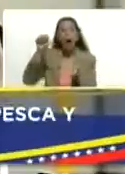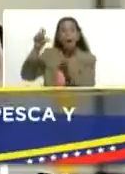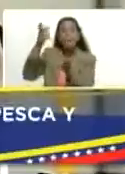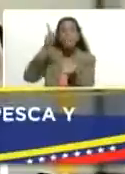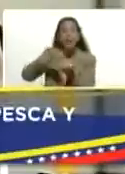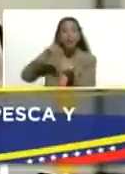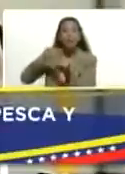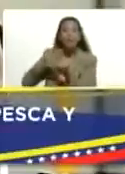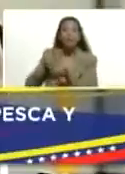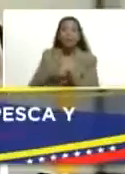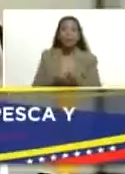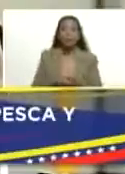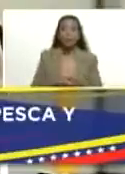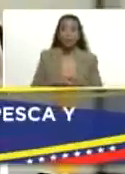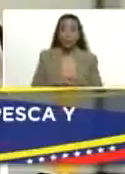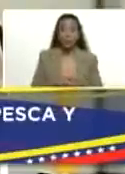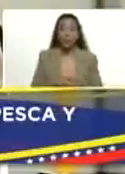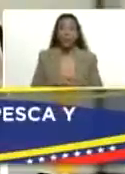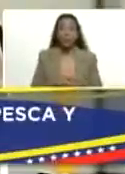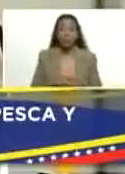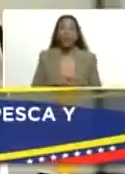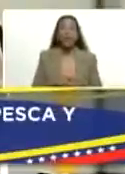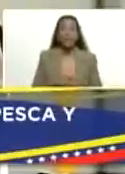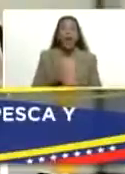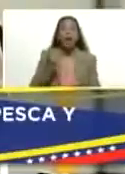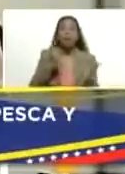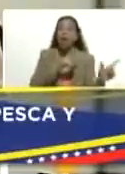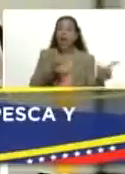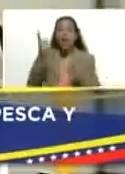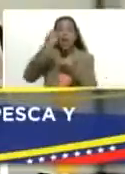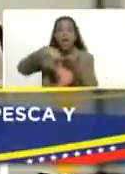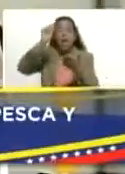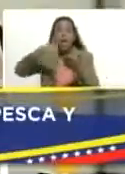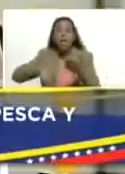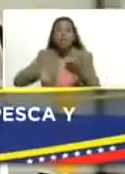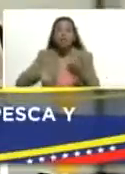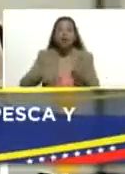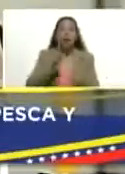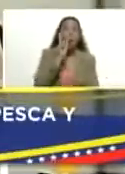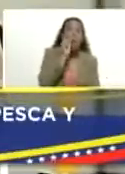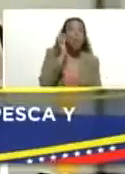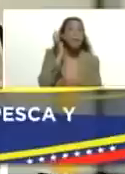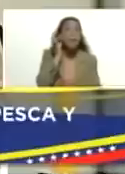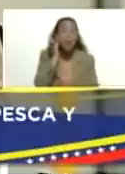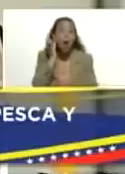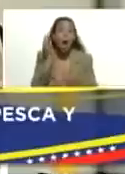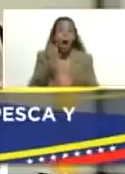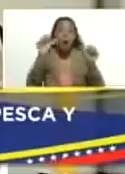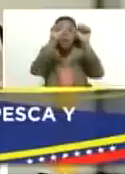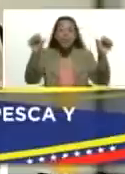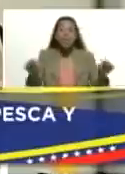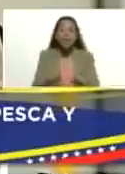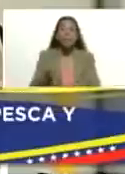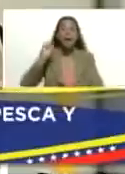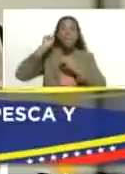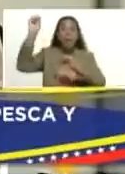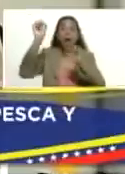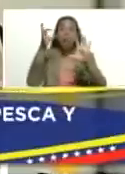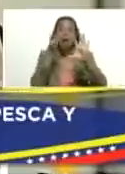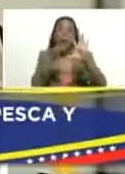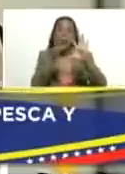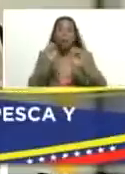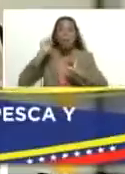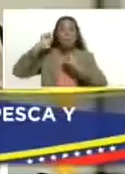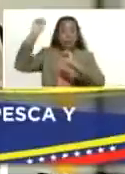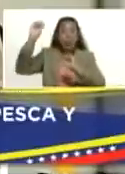popular, para el lanzamiento del Registro Nacional de Pescadores y Pescadores ante el Sistema Patria. Me parece muy bien,